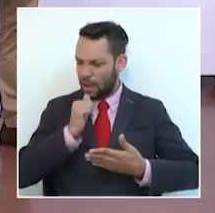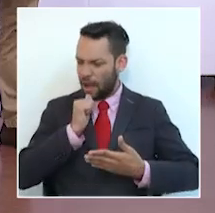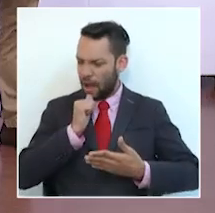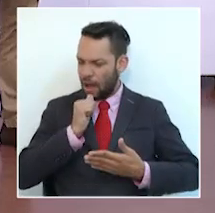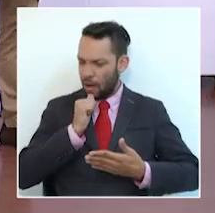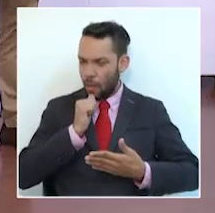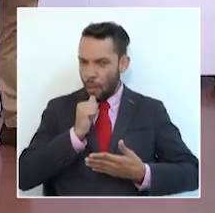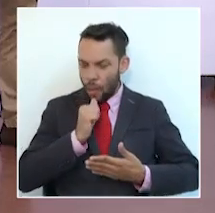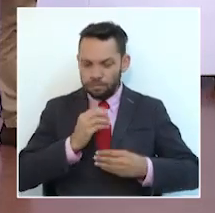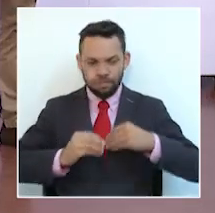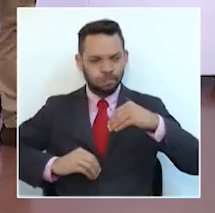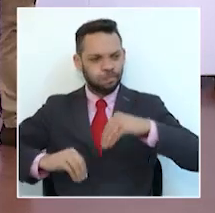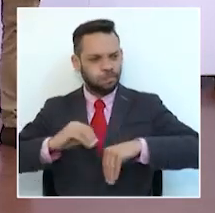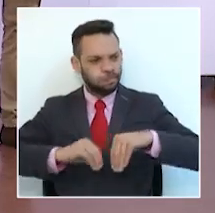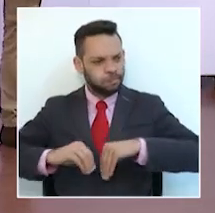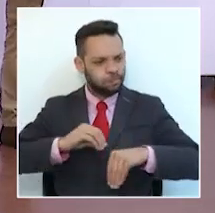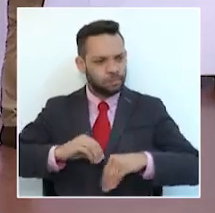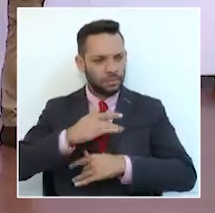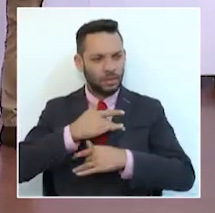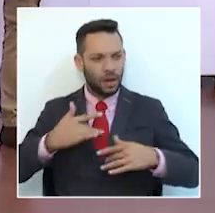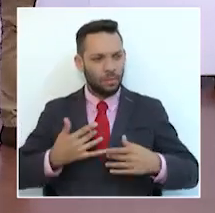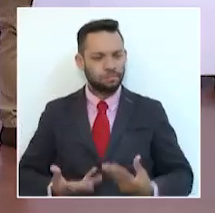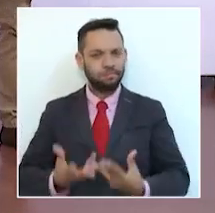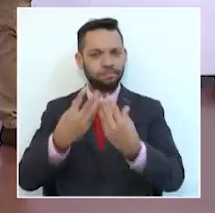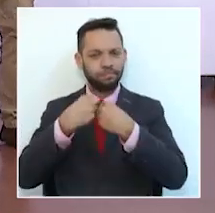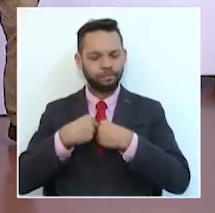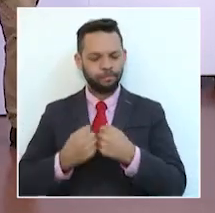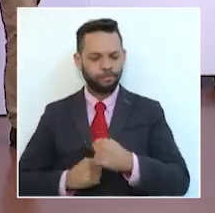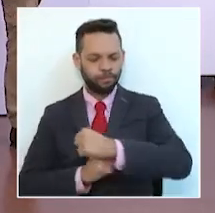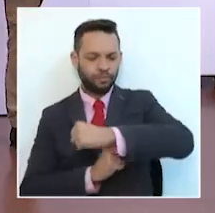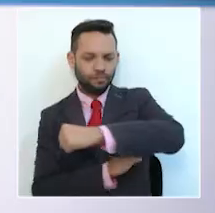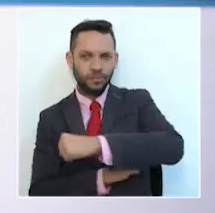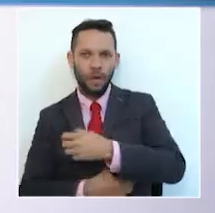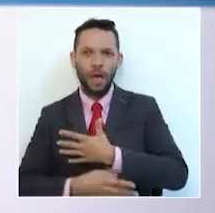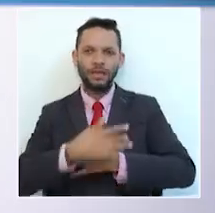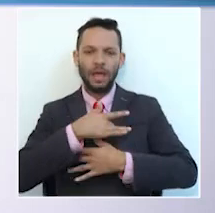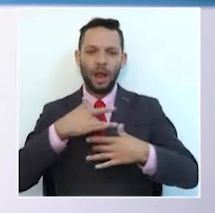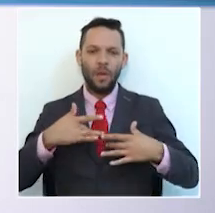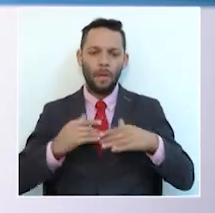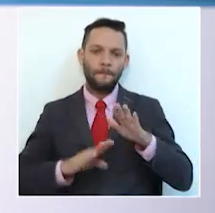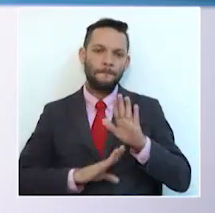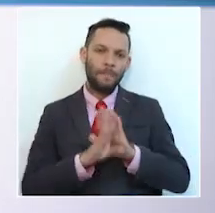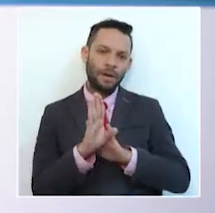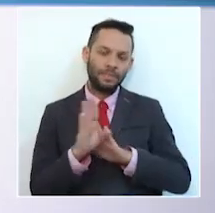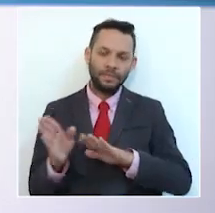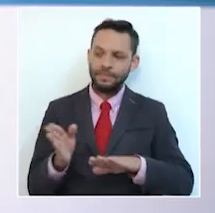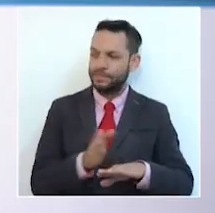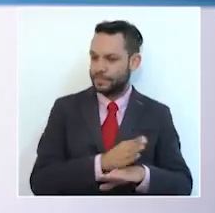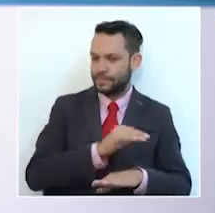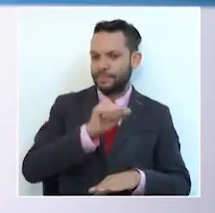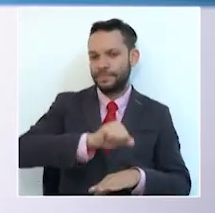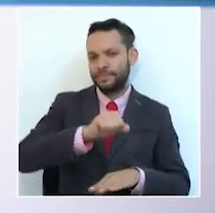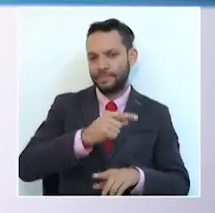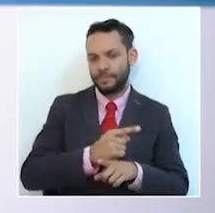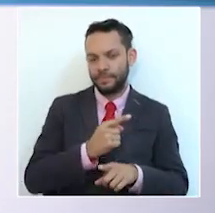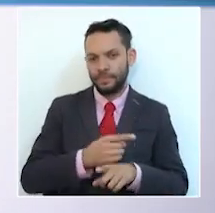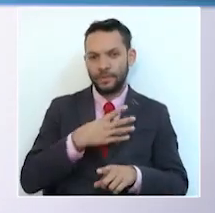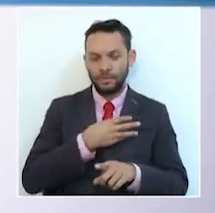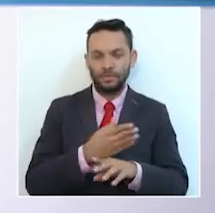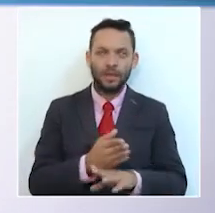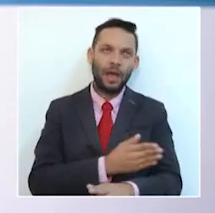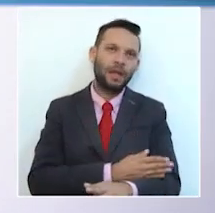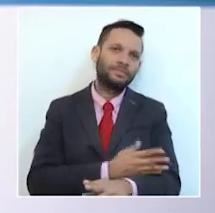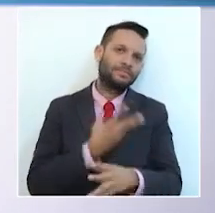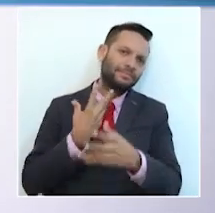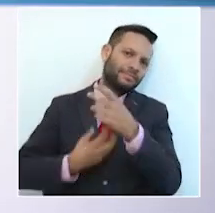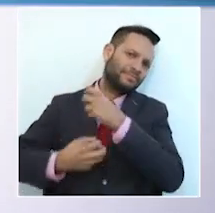qué utilidad tiene para nuestra salud sí como decía anteriormente nosotros venimos investigando desde hace